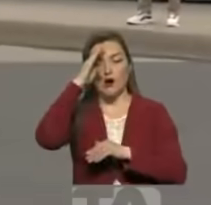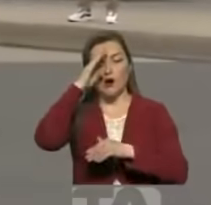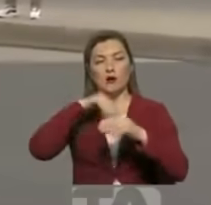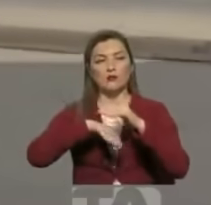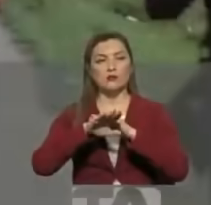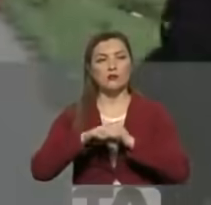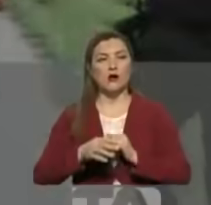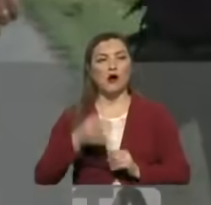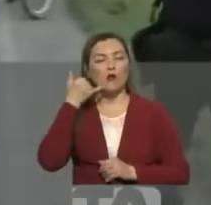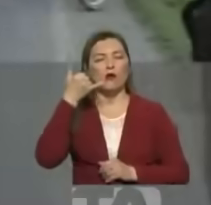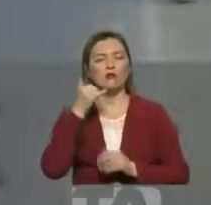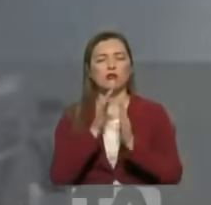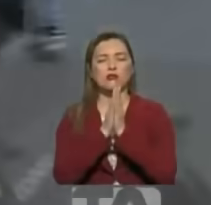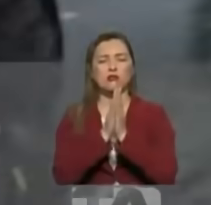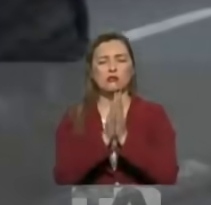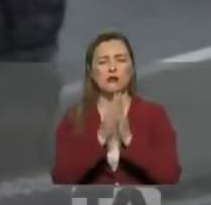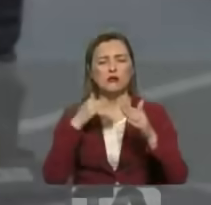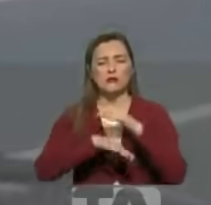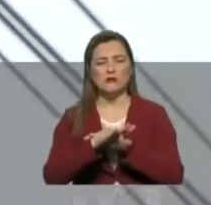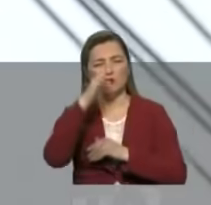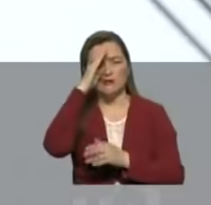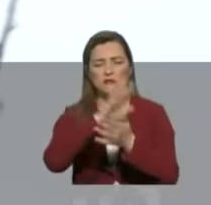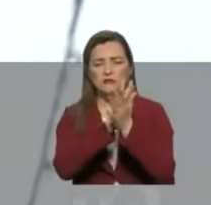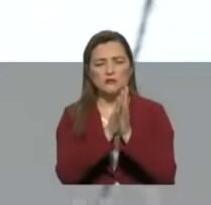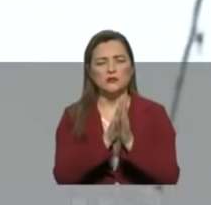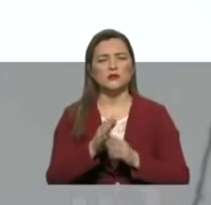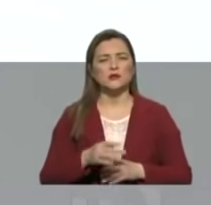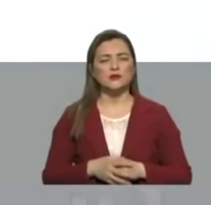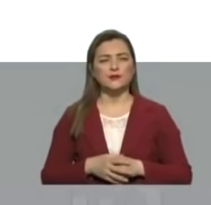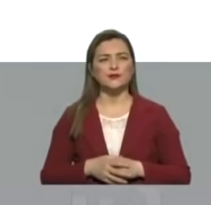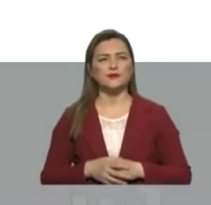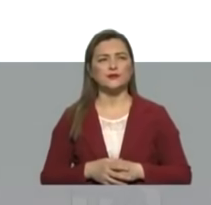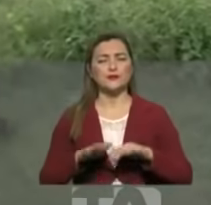Estamos aquí en el balcón y estamos vulnerables aquí solamente por una esposa.